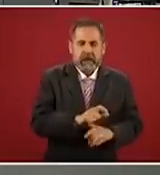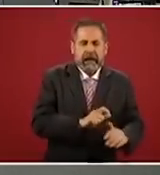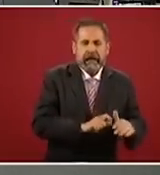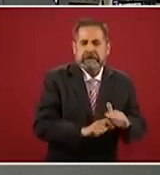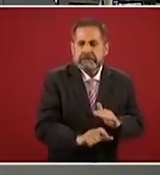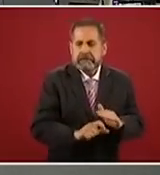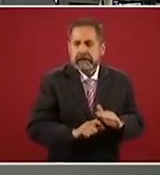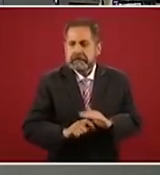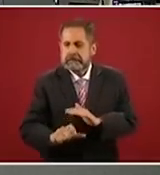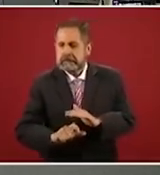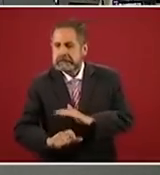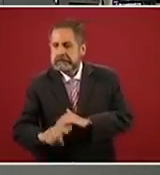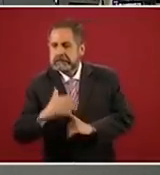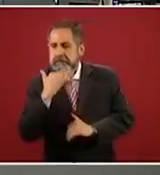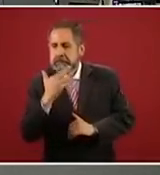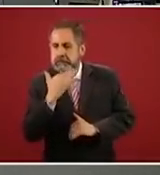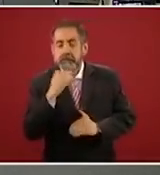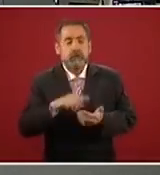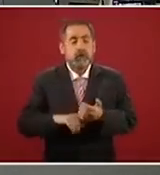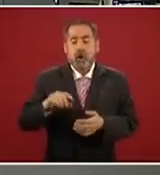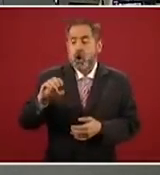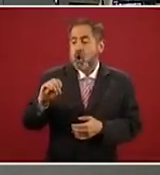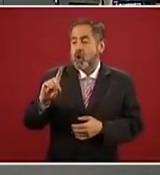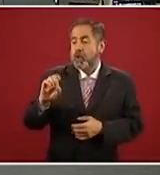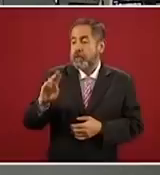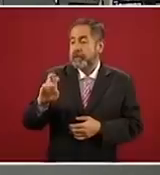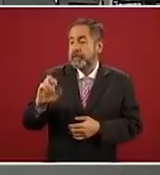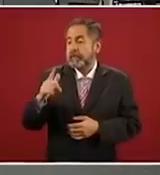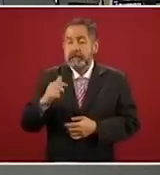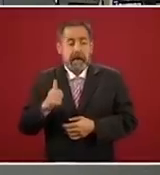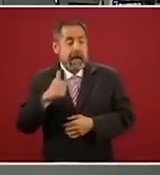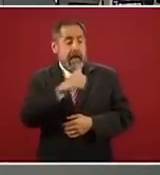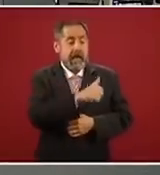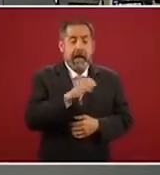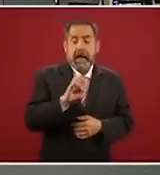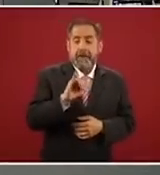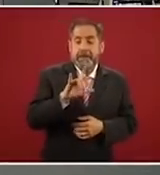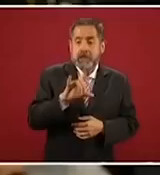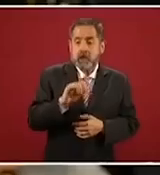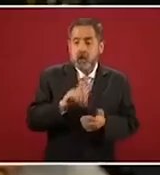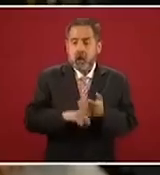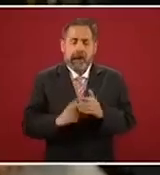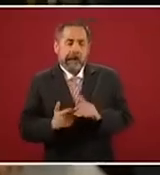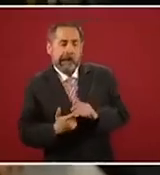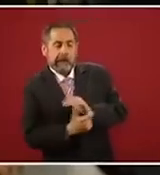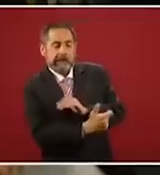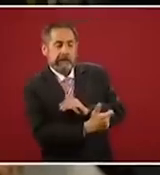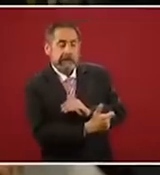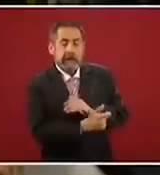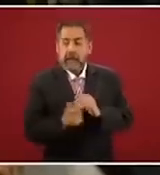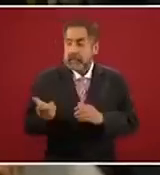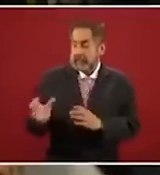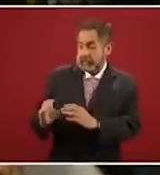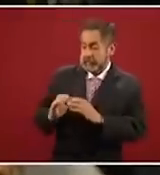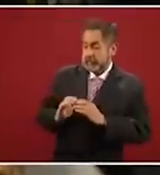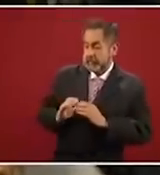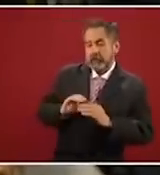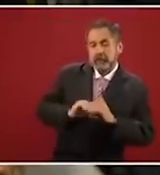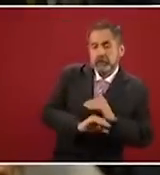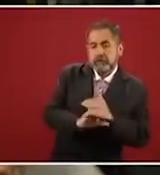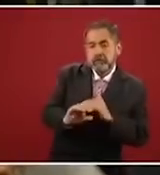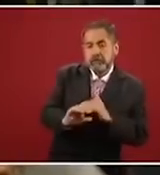esta empresa Odebrecht a Emilio Lozoya, que quizás habrían parado en la campaña presidencial de